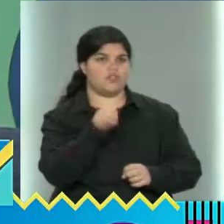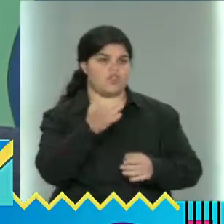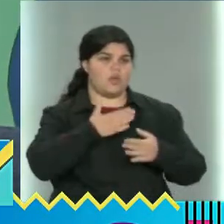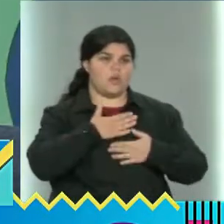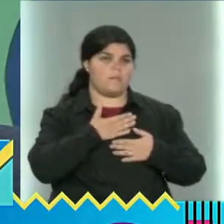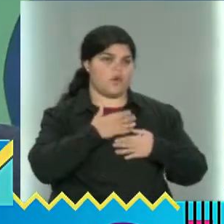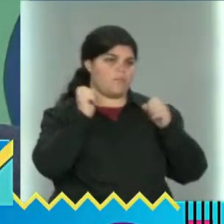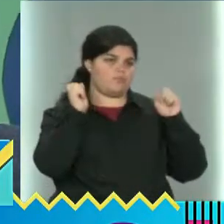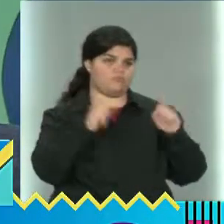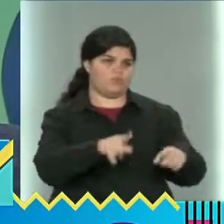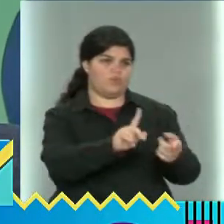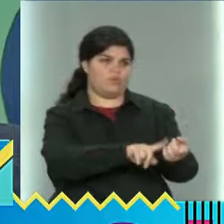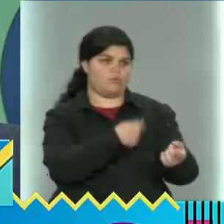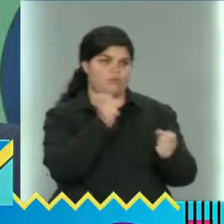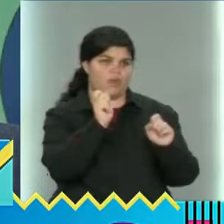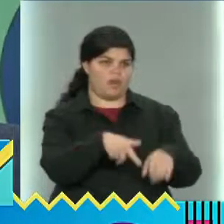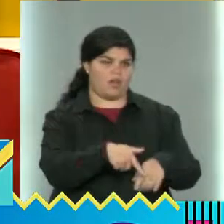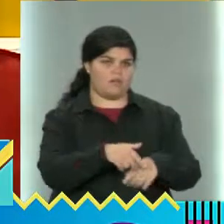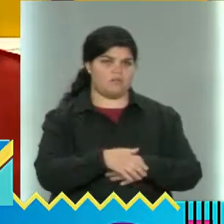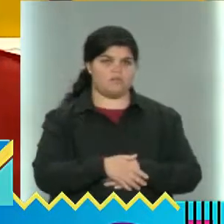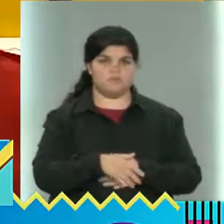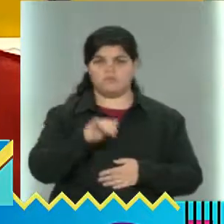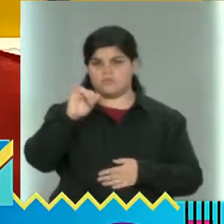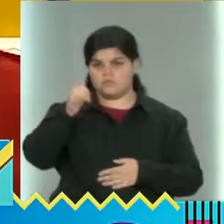ver con nuestra tierra. Sí,